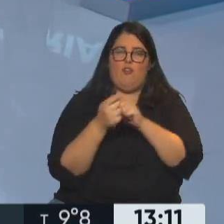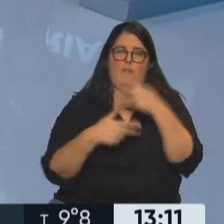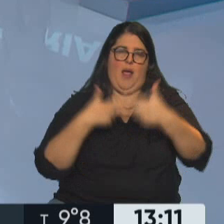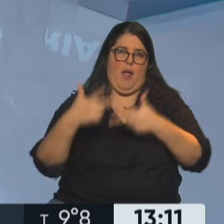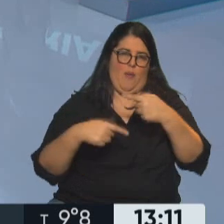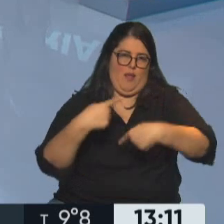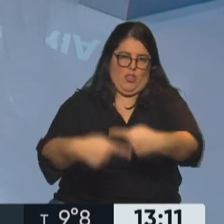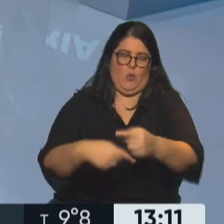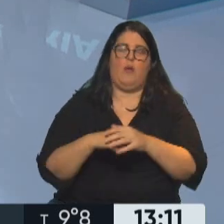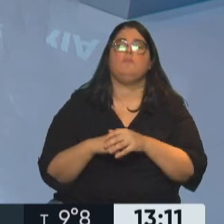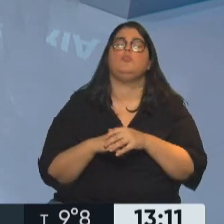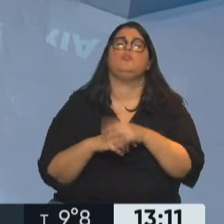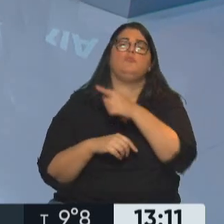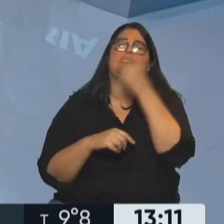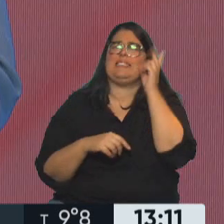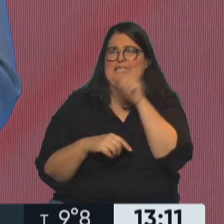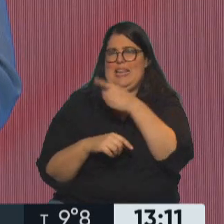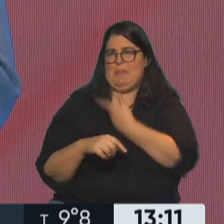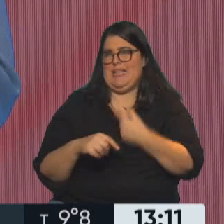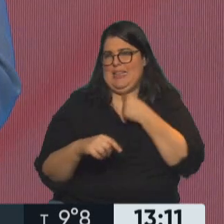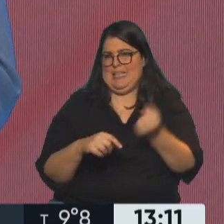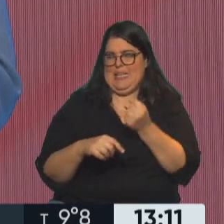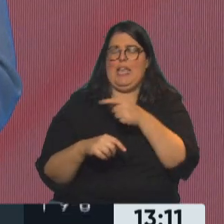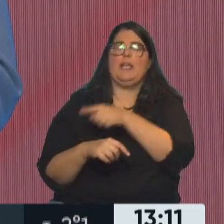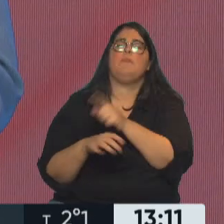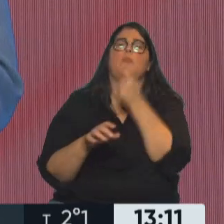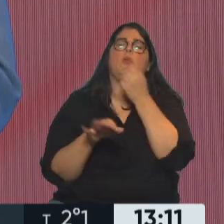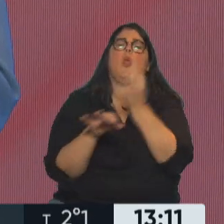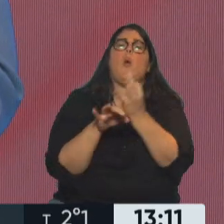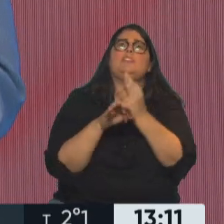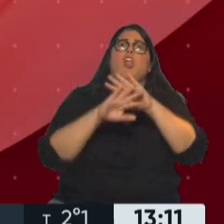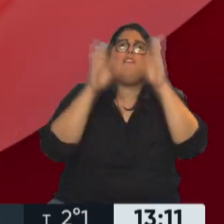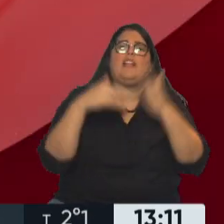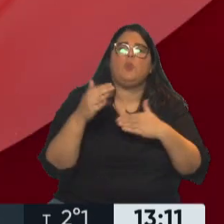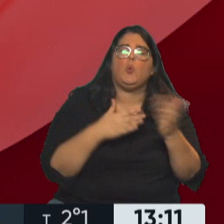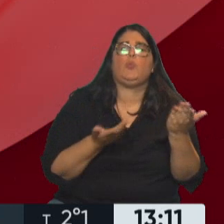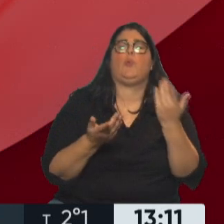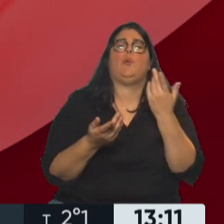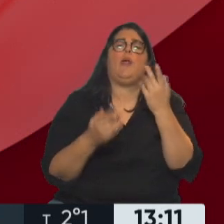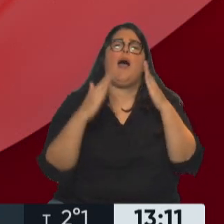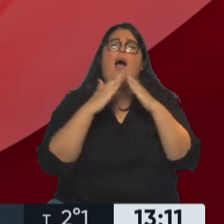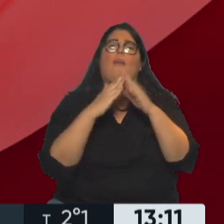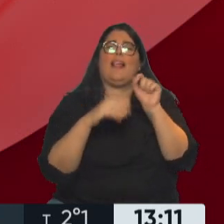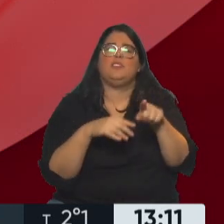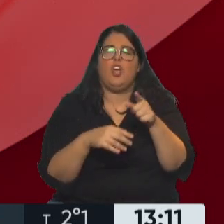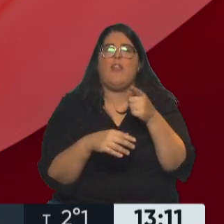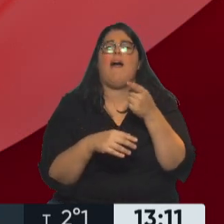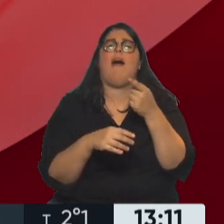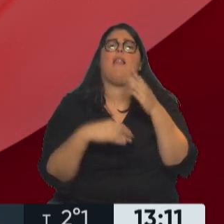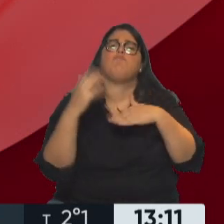el presidente de Chile. Inversión en infraestructura educativa, aporte al plan de emergencia habitacional con la construcción